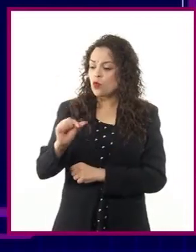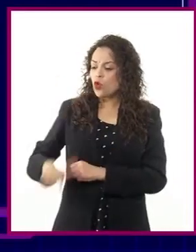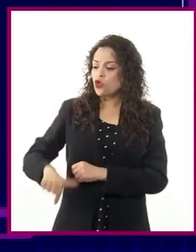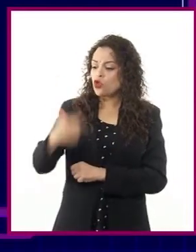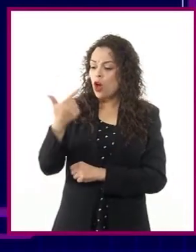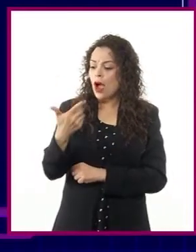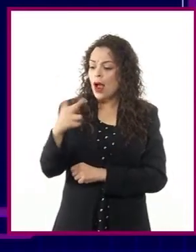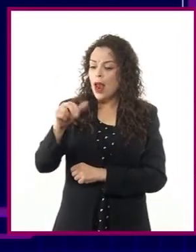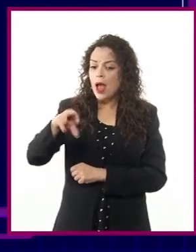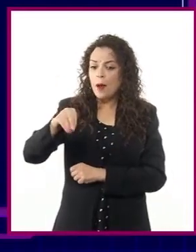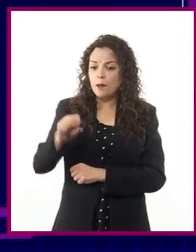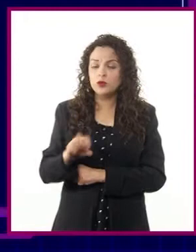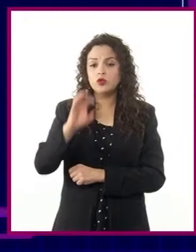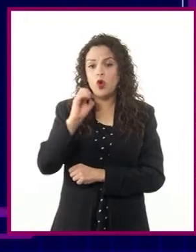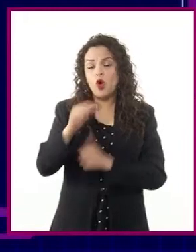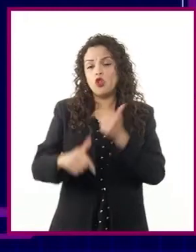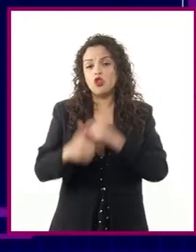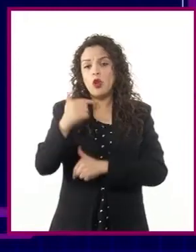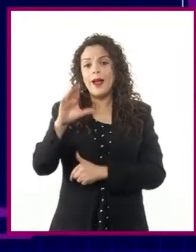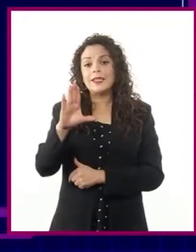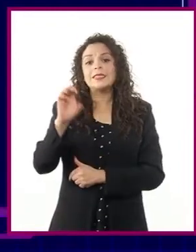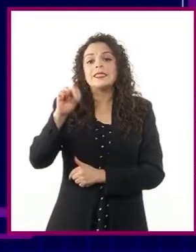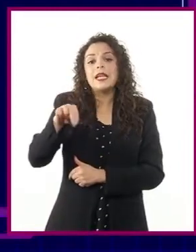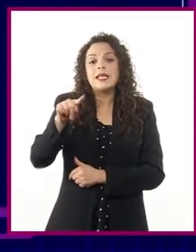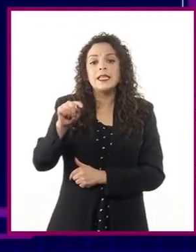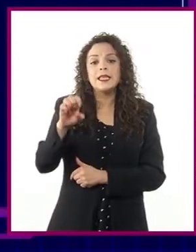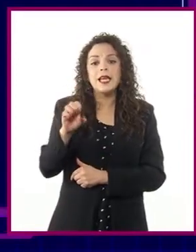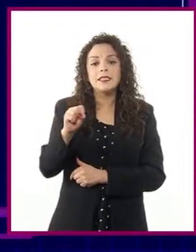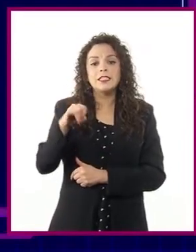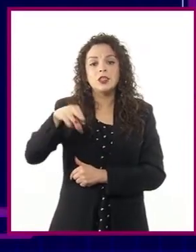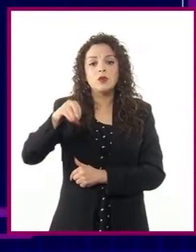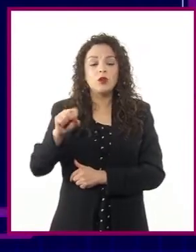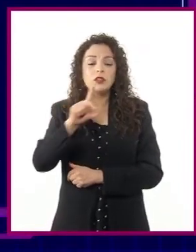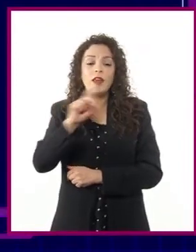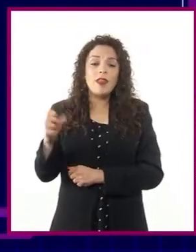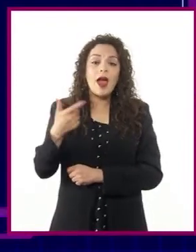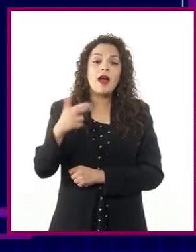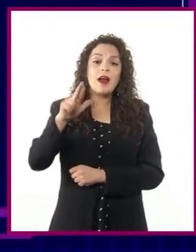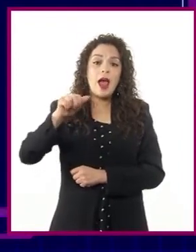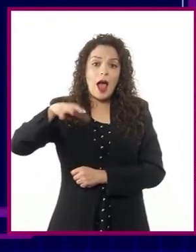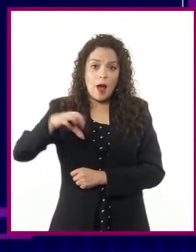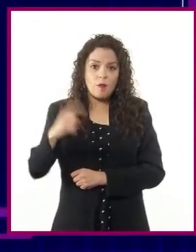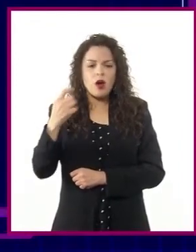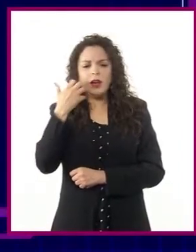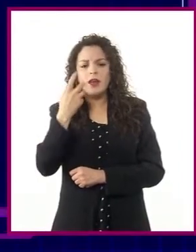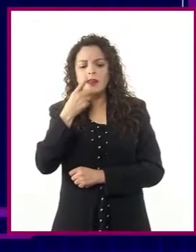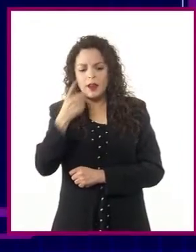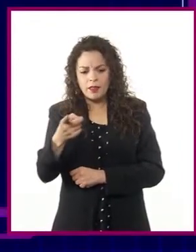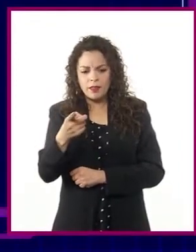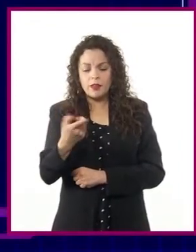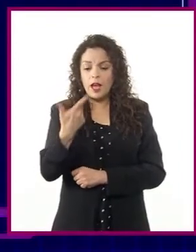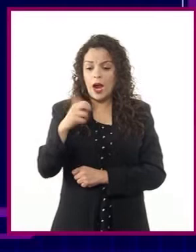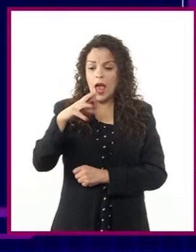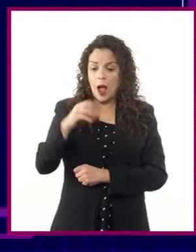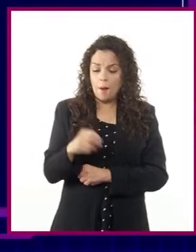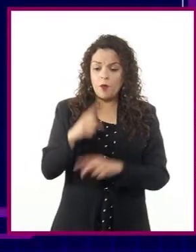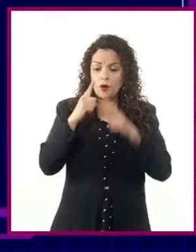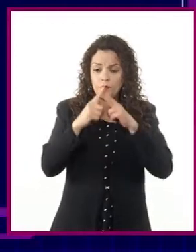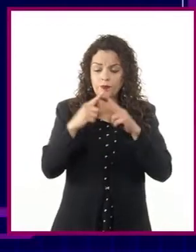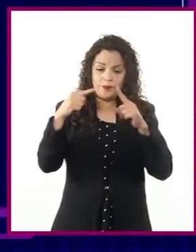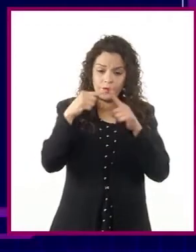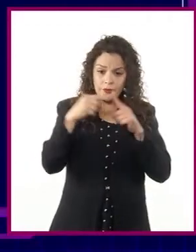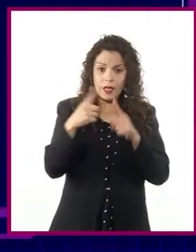dicho, 12 centésimos de gramo. Quiere decir que si al gramo lo dividimos en 100 partes y tomamos 12 de